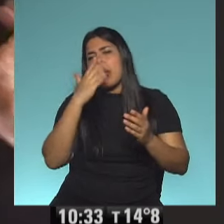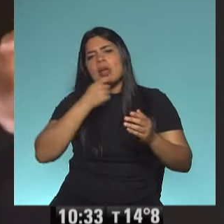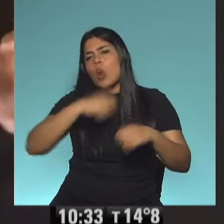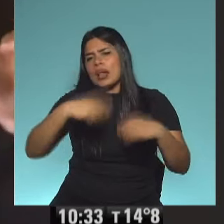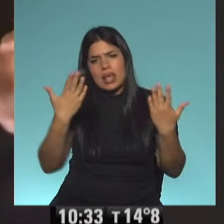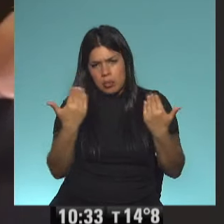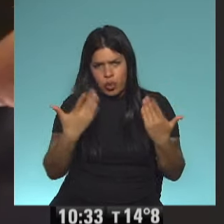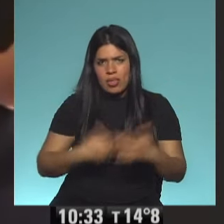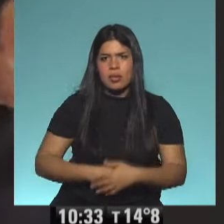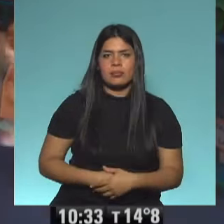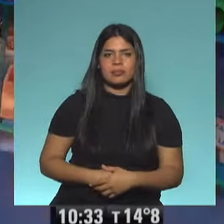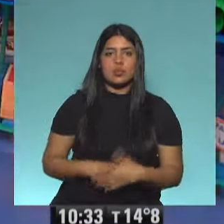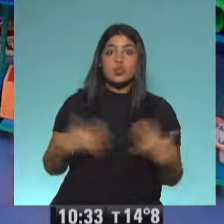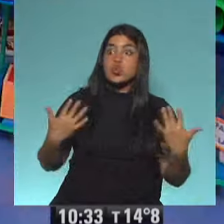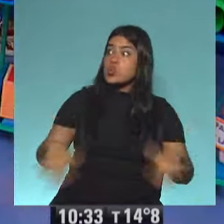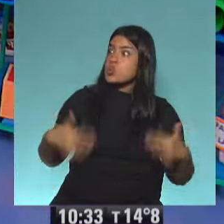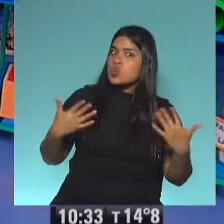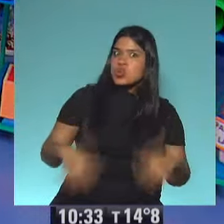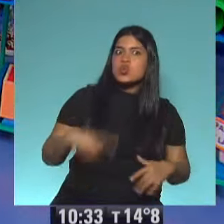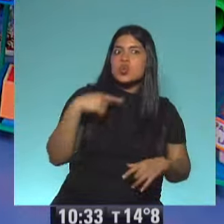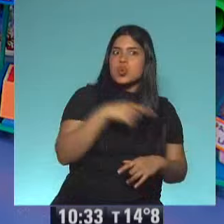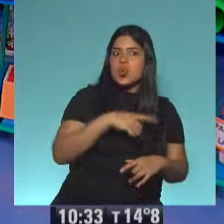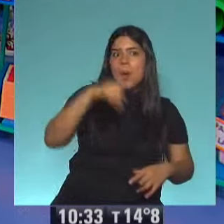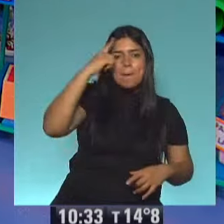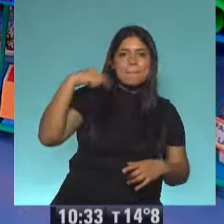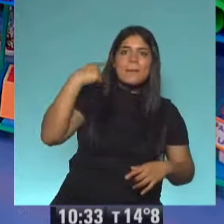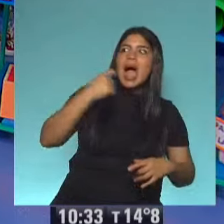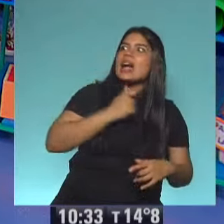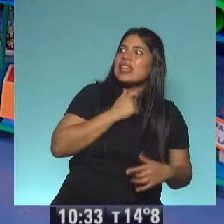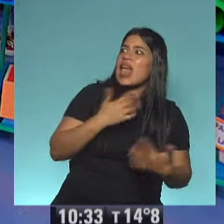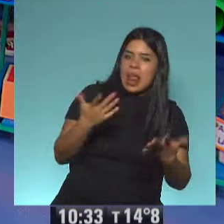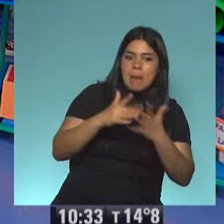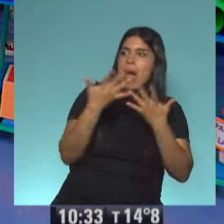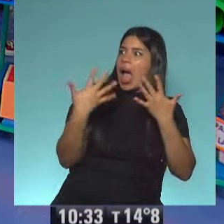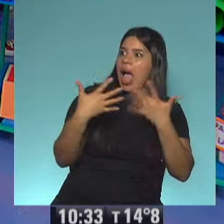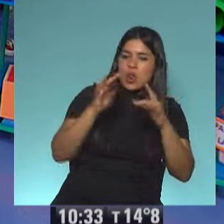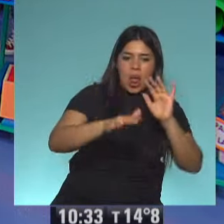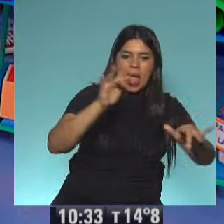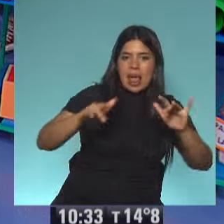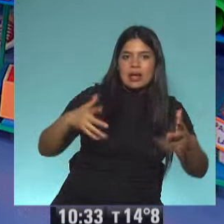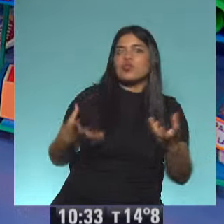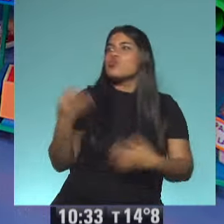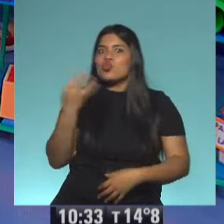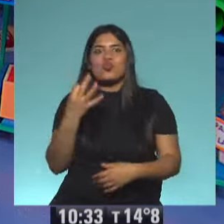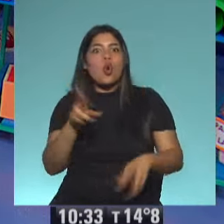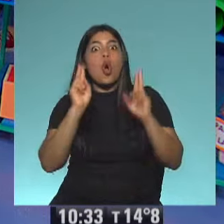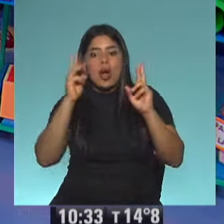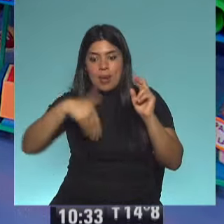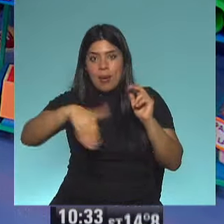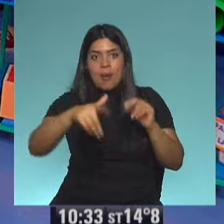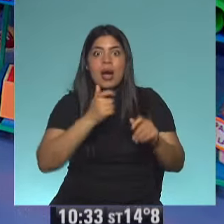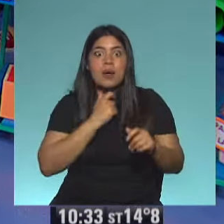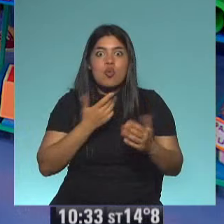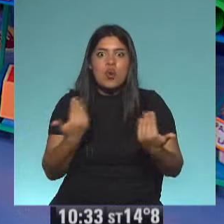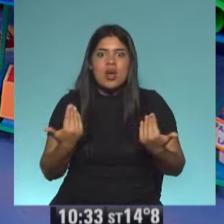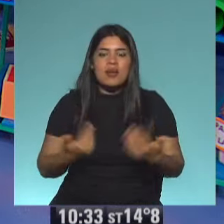Sí. Acá Maga ya está queriendo hacerlo, sí, porque es un enchastre. Muy entusiasmada. Claro. Voy a proponer que hagamos algo parecido. No vamos ¿Y cómo a hacer... surgió esto